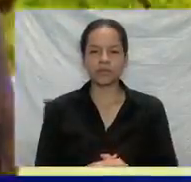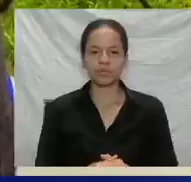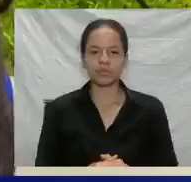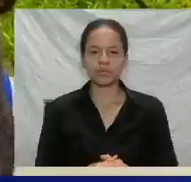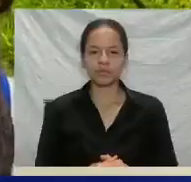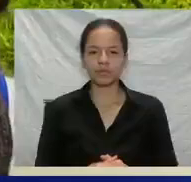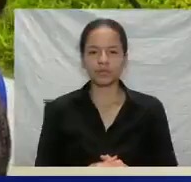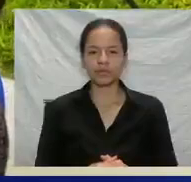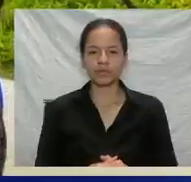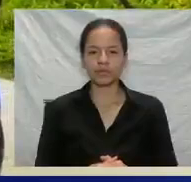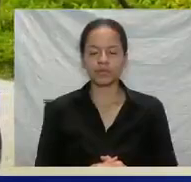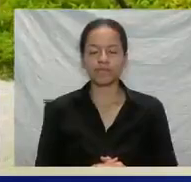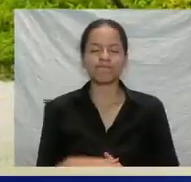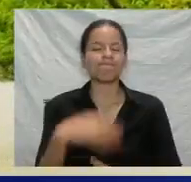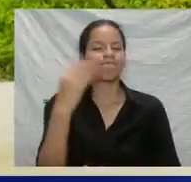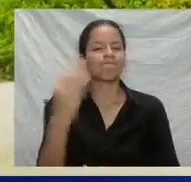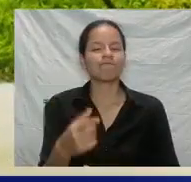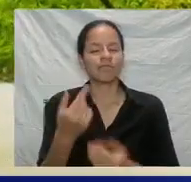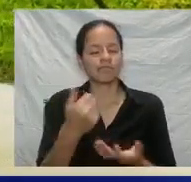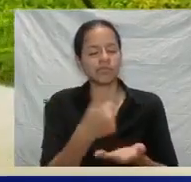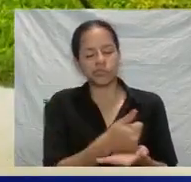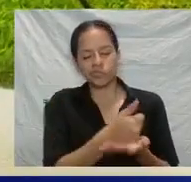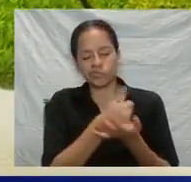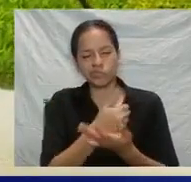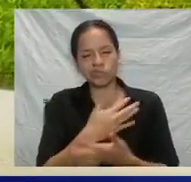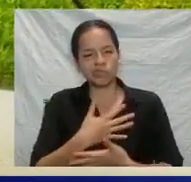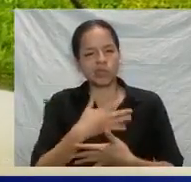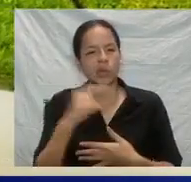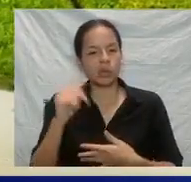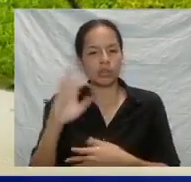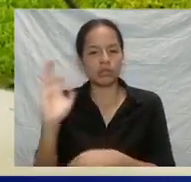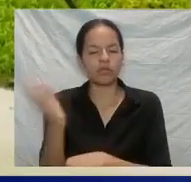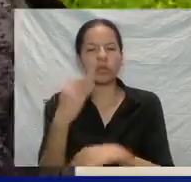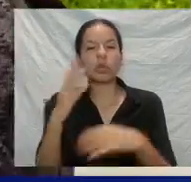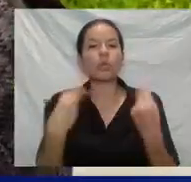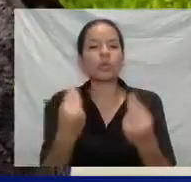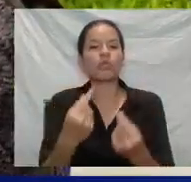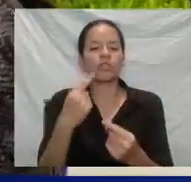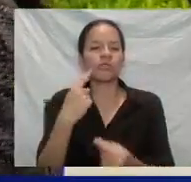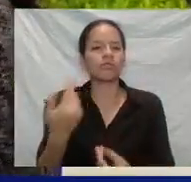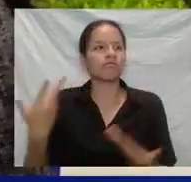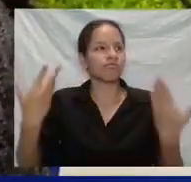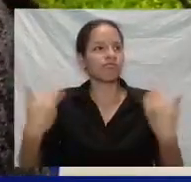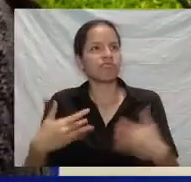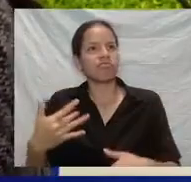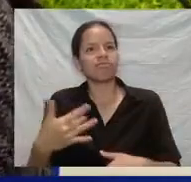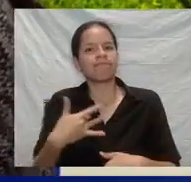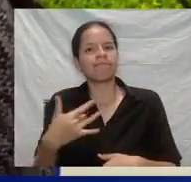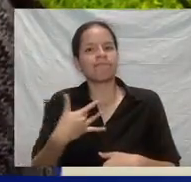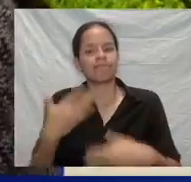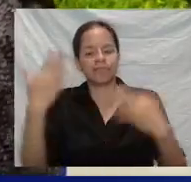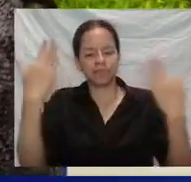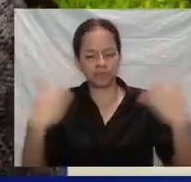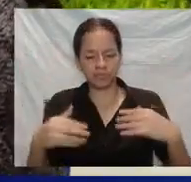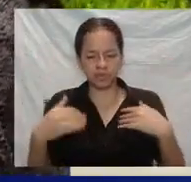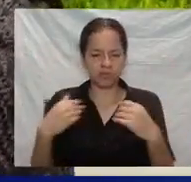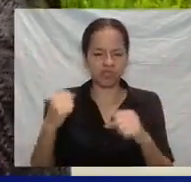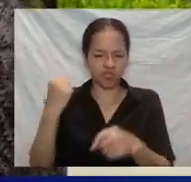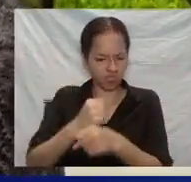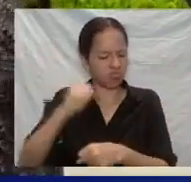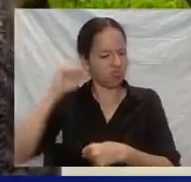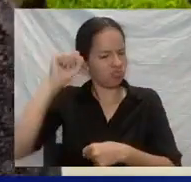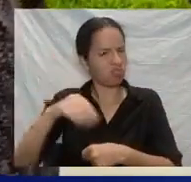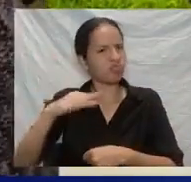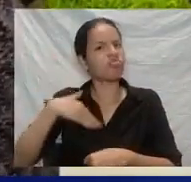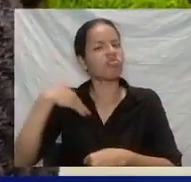es una gran ayuda a esta feria porque aparte de que nos hace sentir de una manera productiva porque lo que hacemos